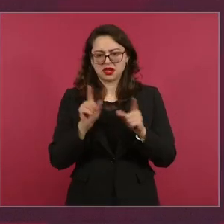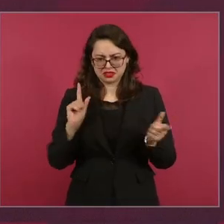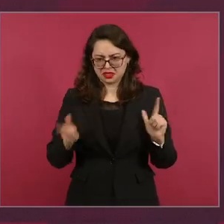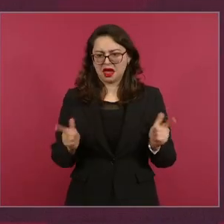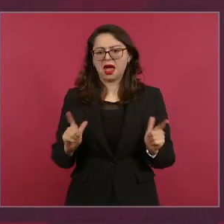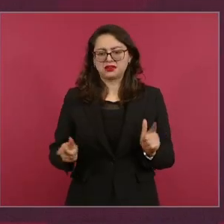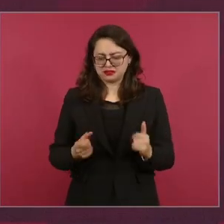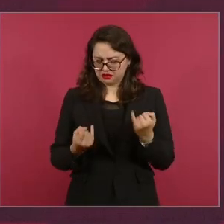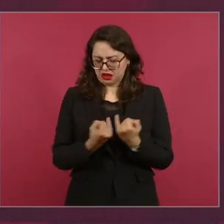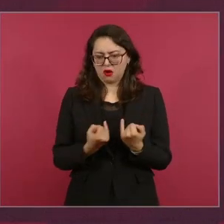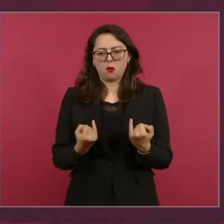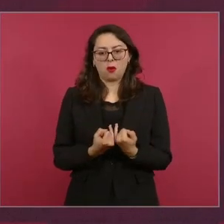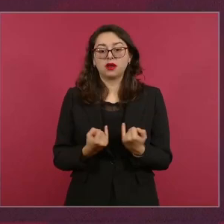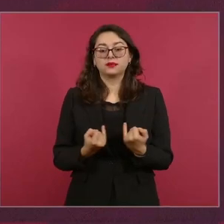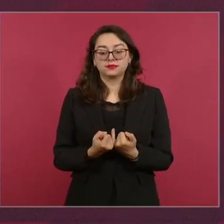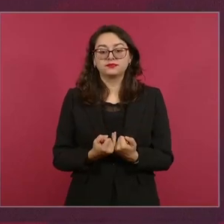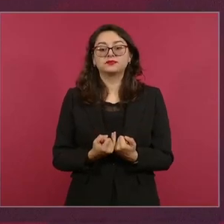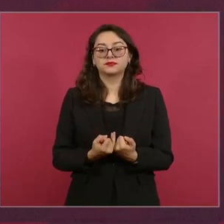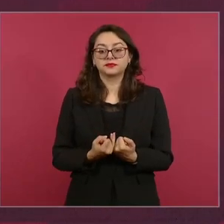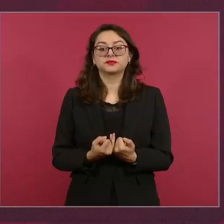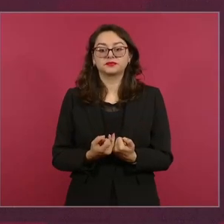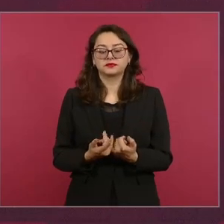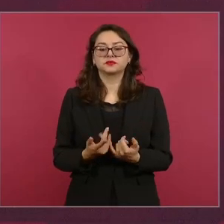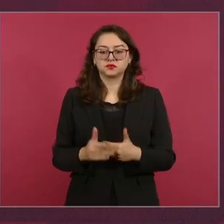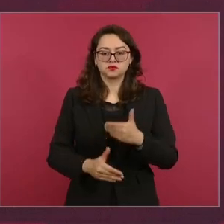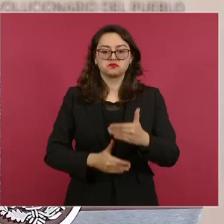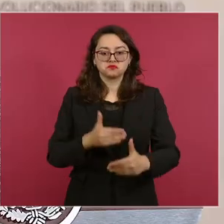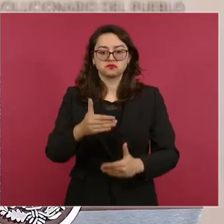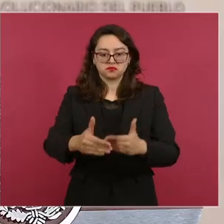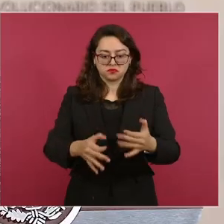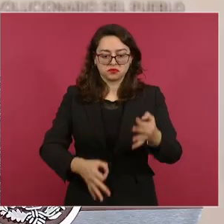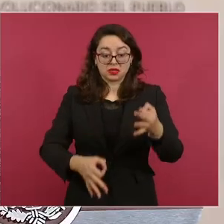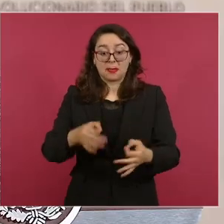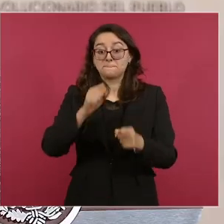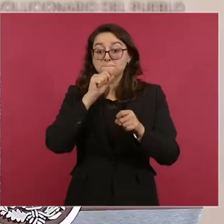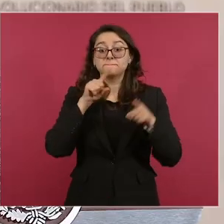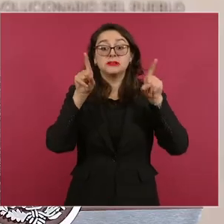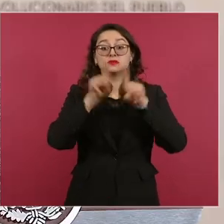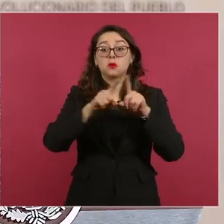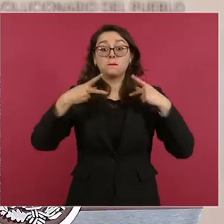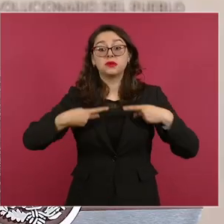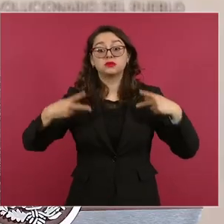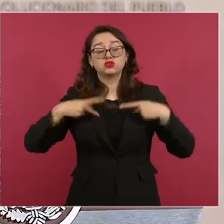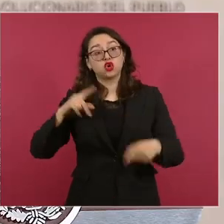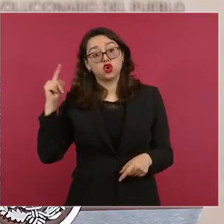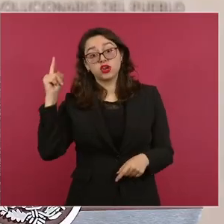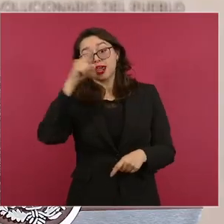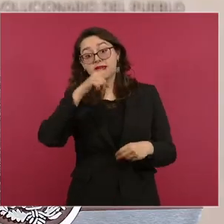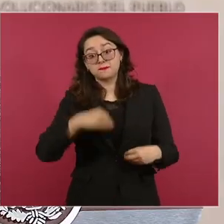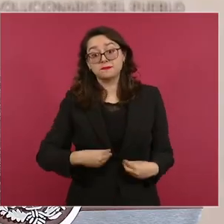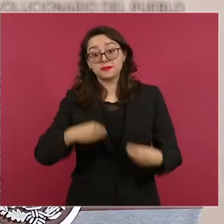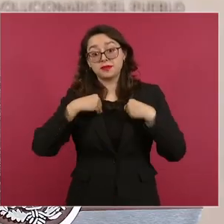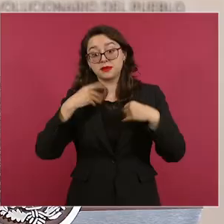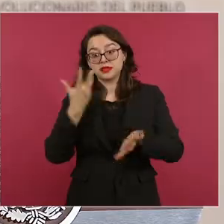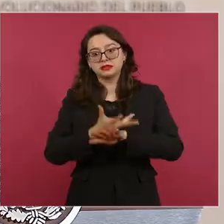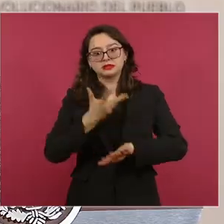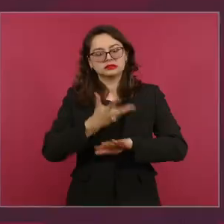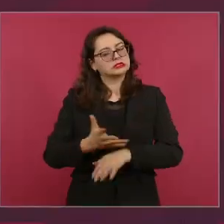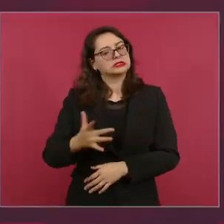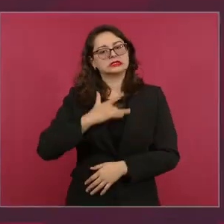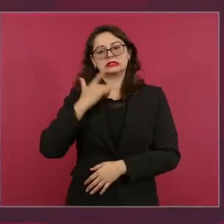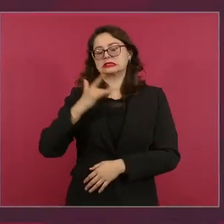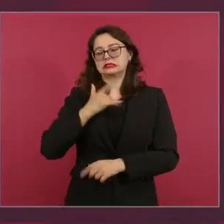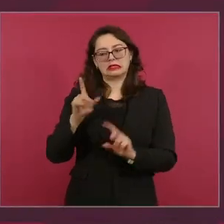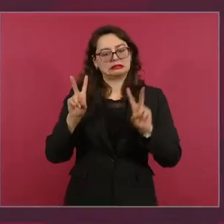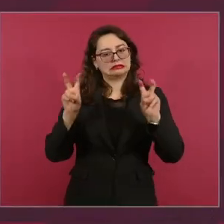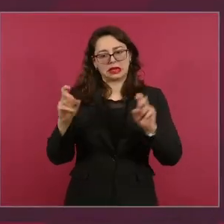porque cada vez el pueblo estadounidense está más convencido